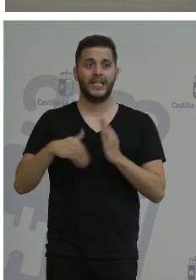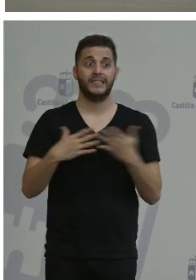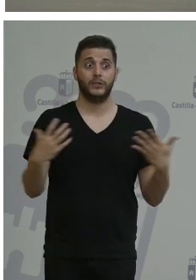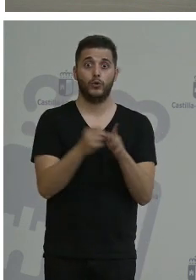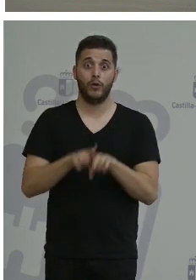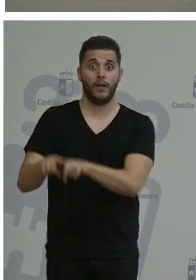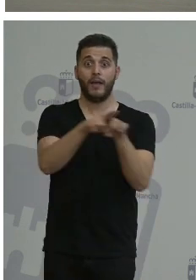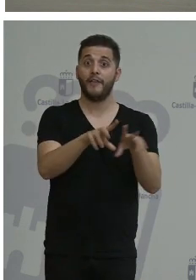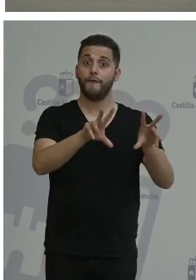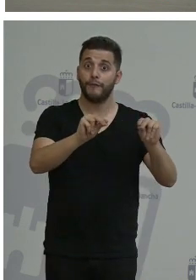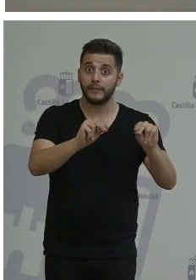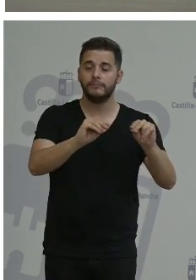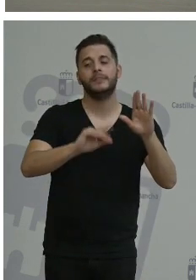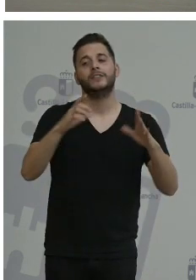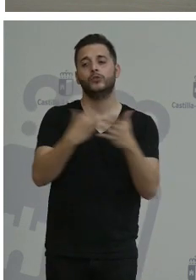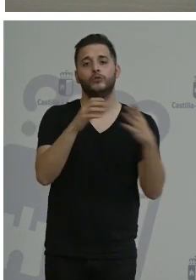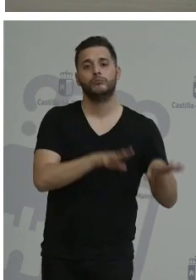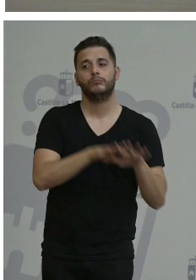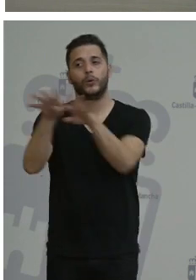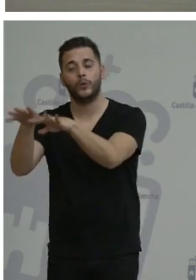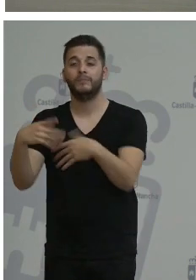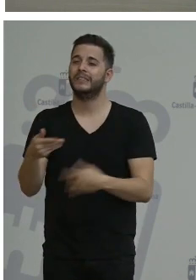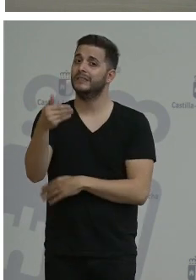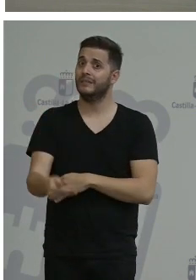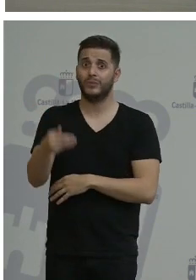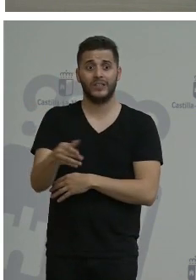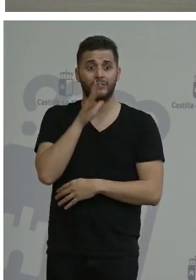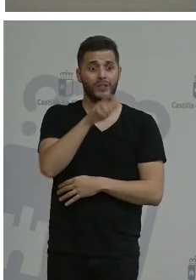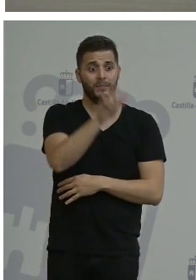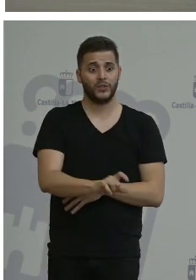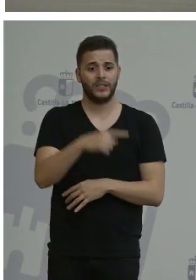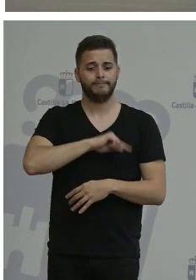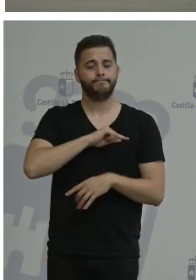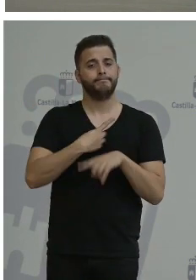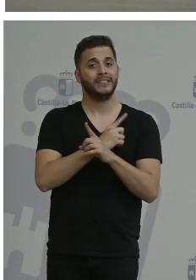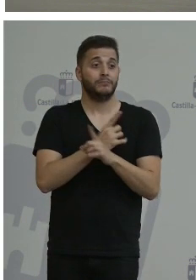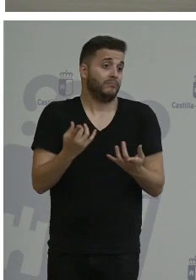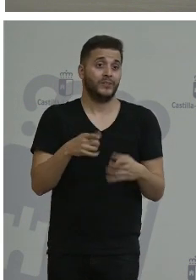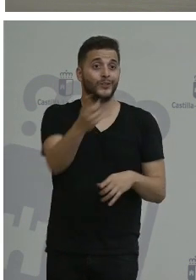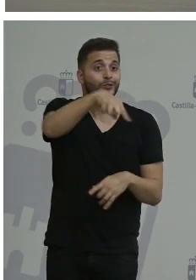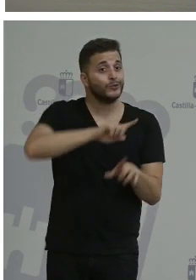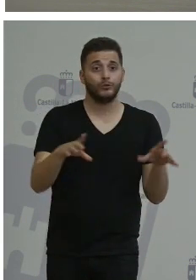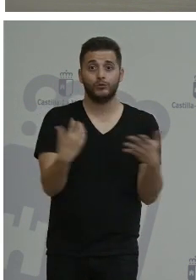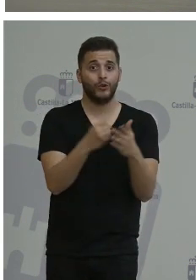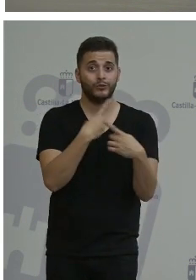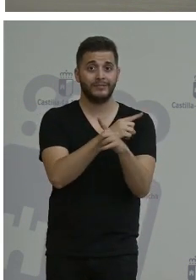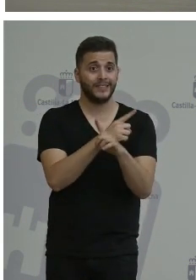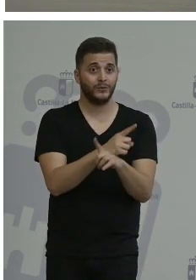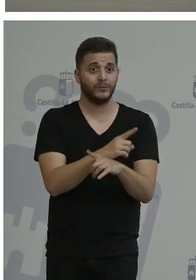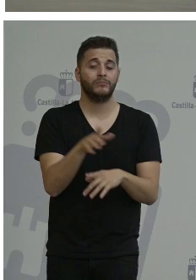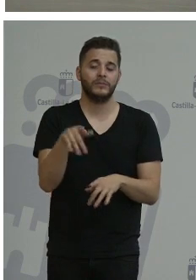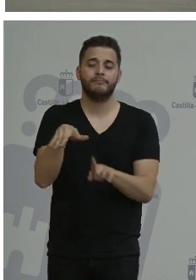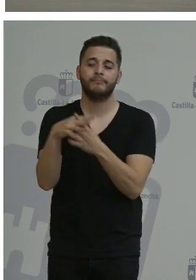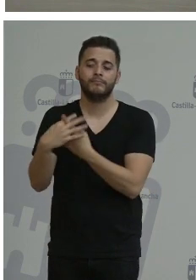es importante porque se ponen muy nerviosas y nos ponemos nerviosos todo el mundo. Y también, en este